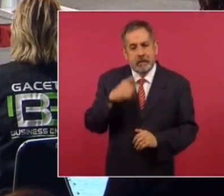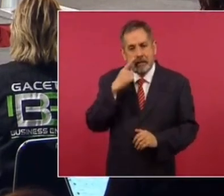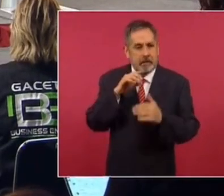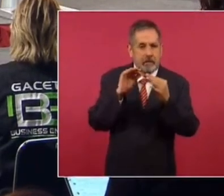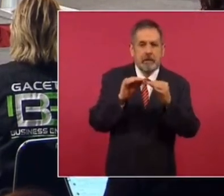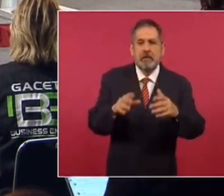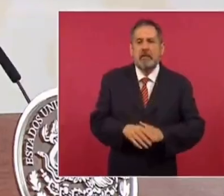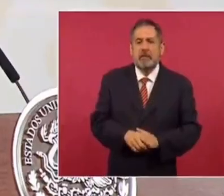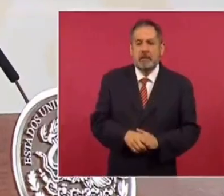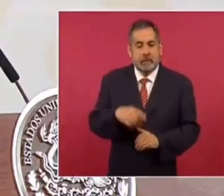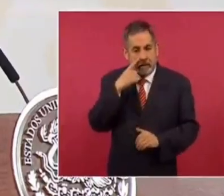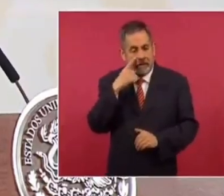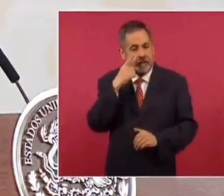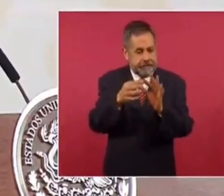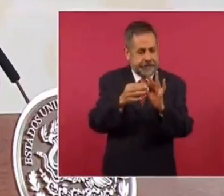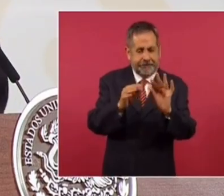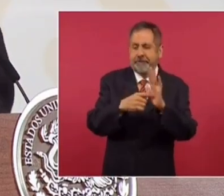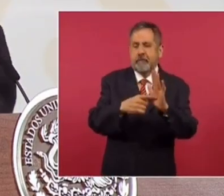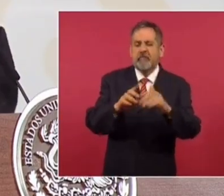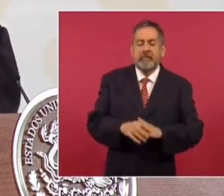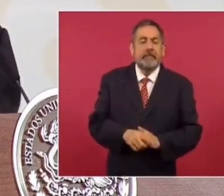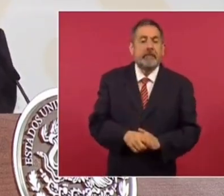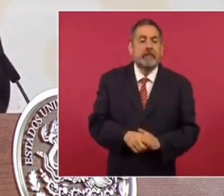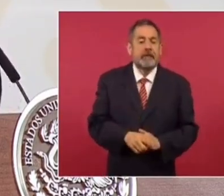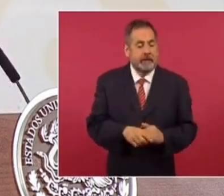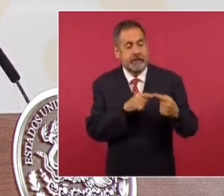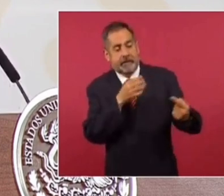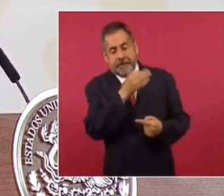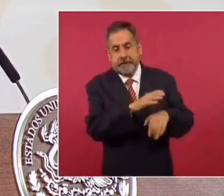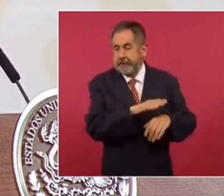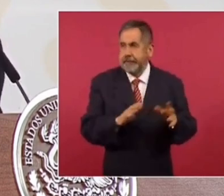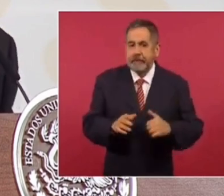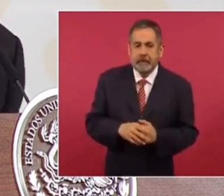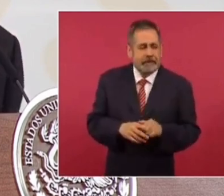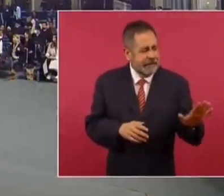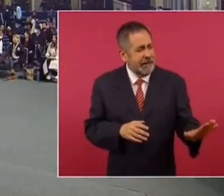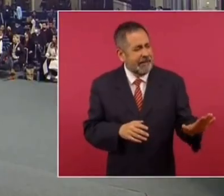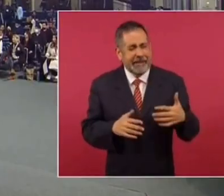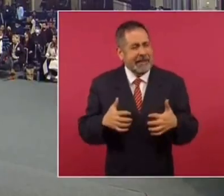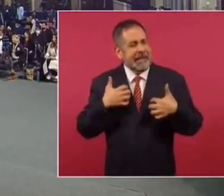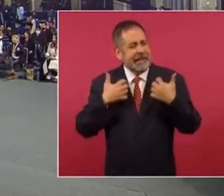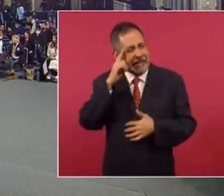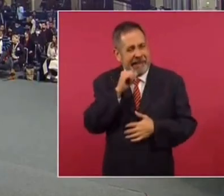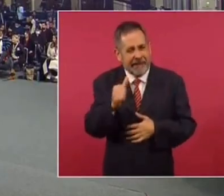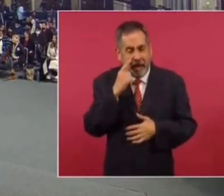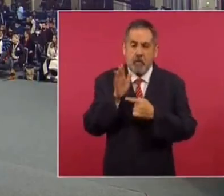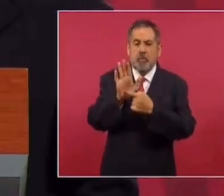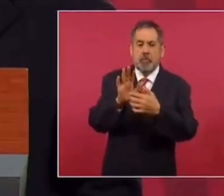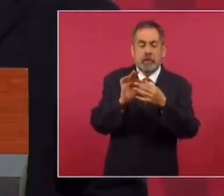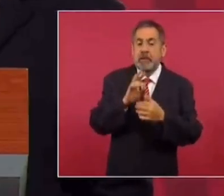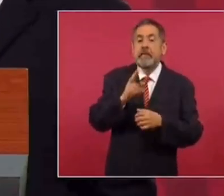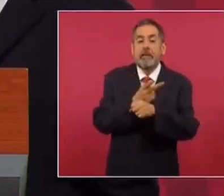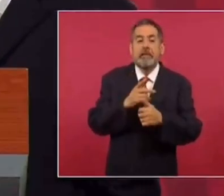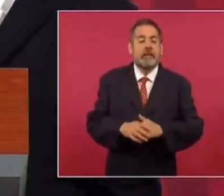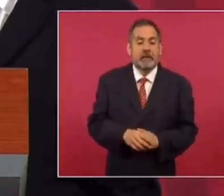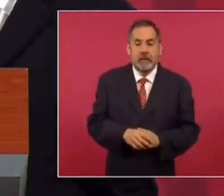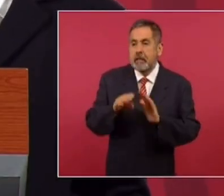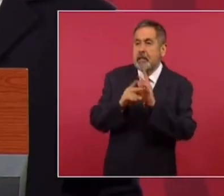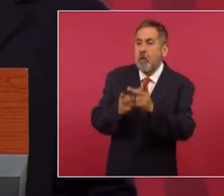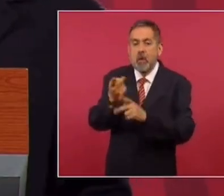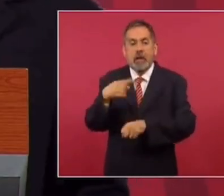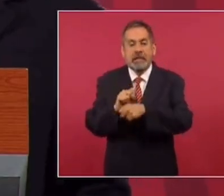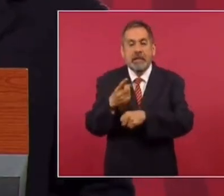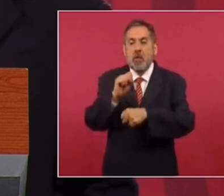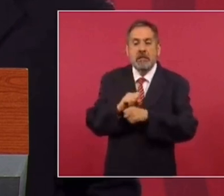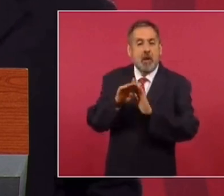miren, miren nada más para los adversarios, que además que no se enojen. Les voy a mostrar el resultado de la encuesta